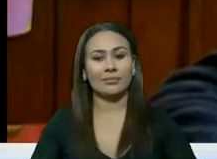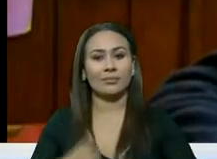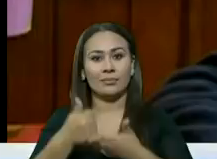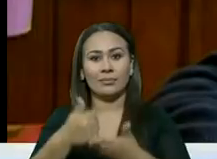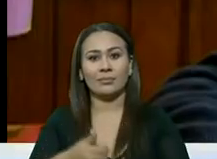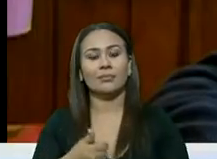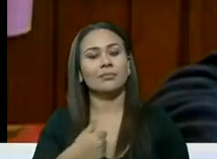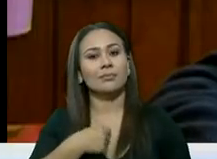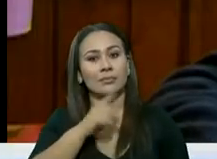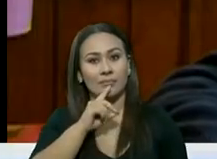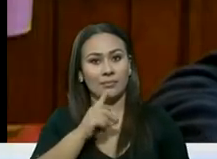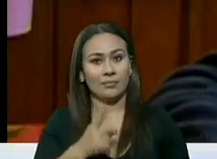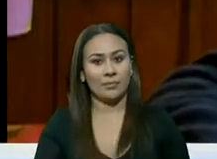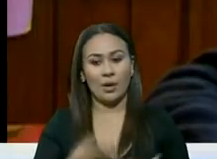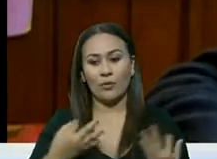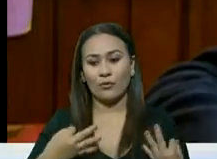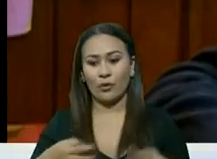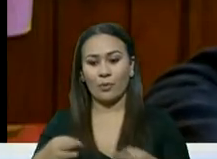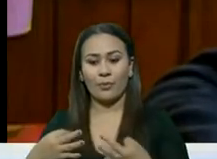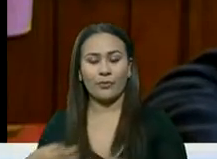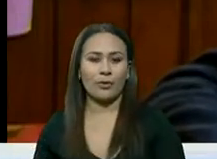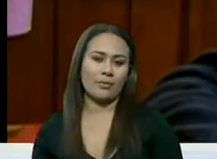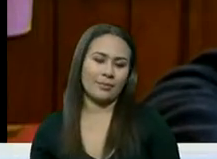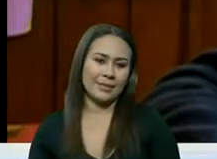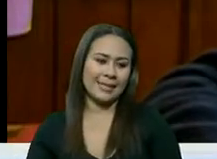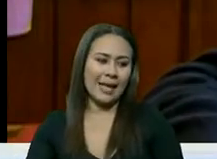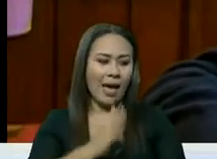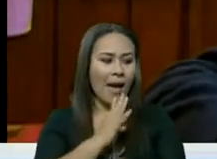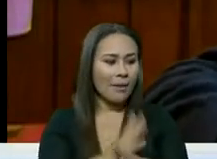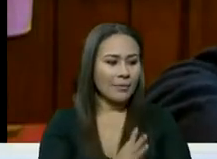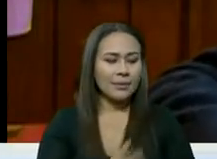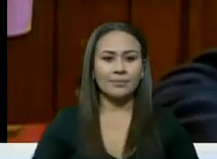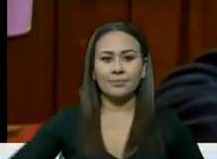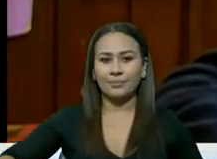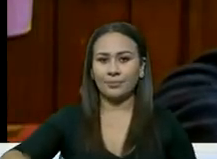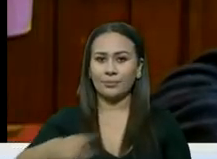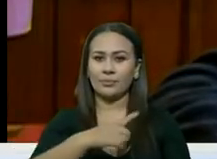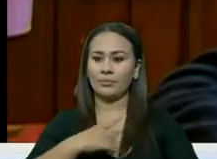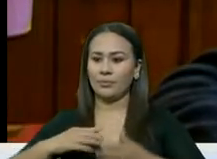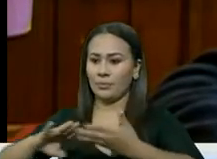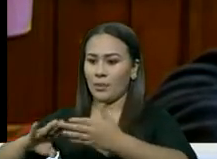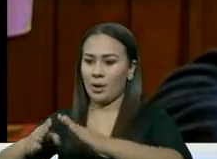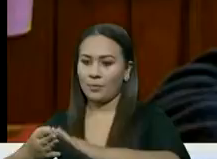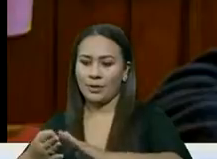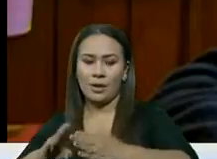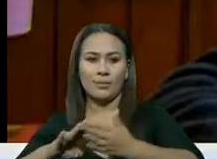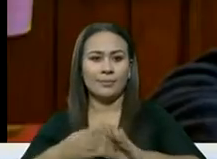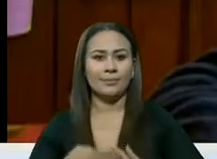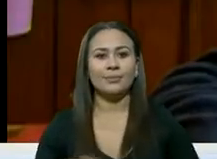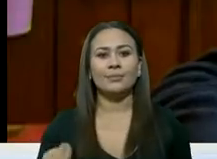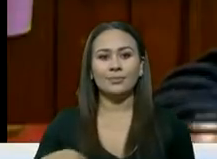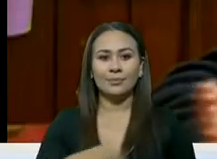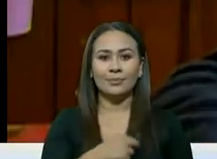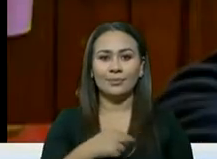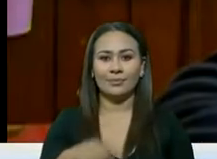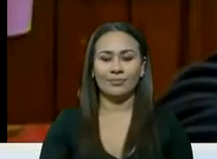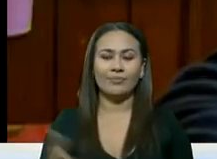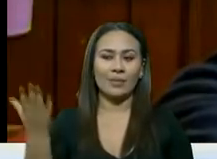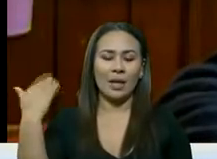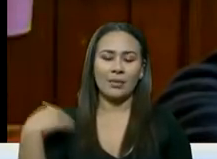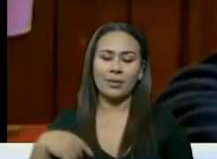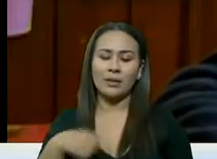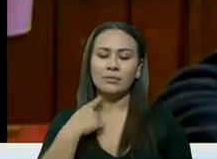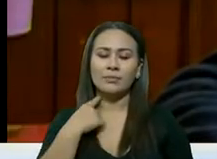ya esta forma de hablar en nosotros, ese sentido comunitario que en nuestra tierra ya se perdió hace